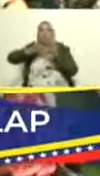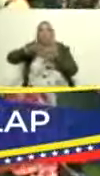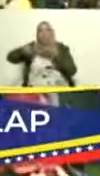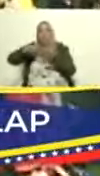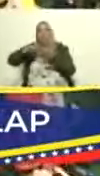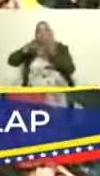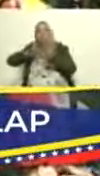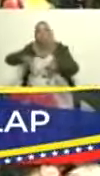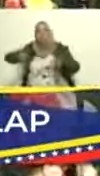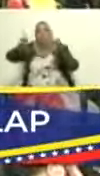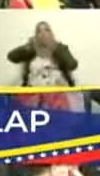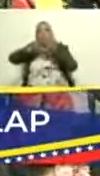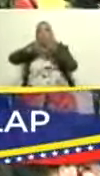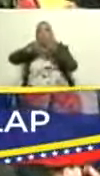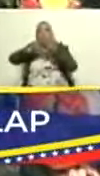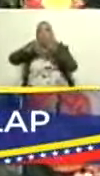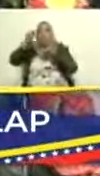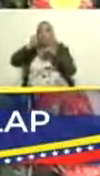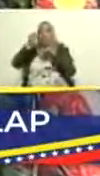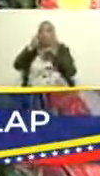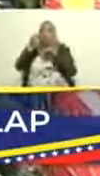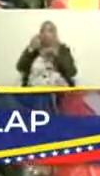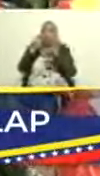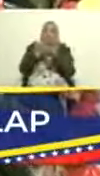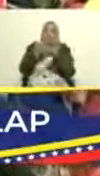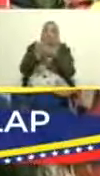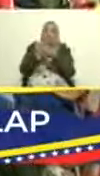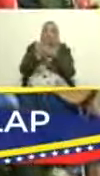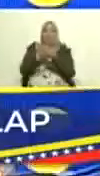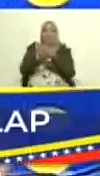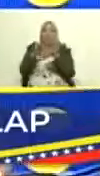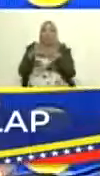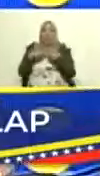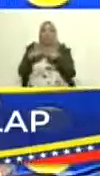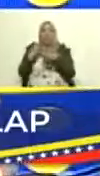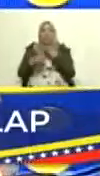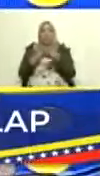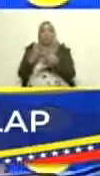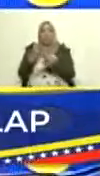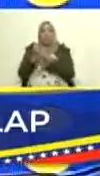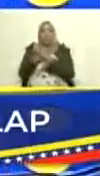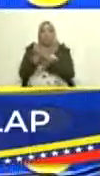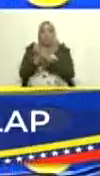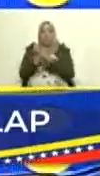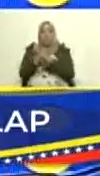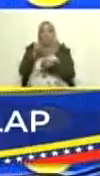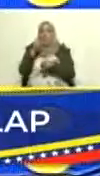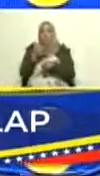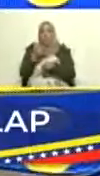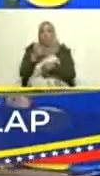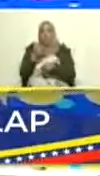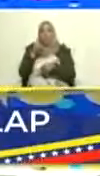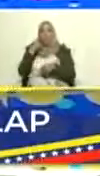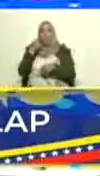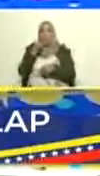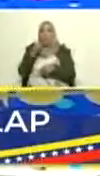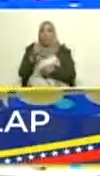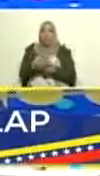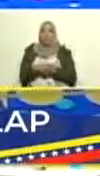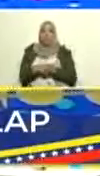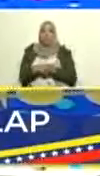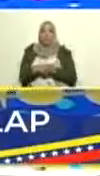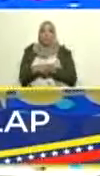Naciones Unidas para la Alimentación y la Agricultura nos reconozca como cumplimiento de meta. Aquí tengo un dato, Castro